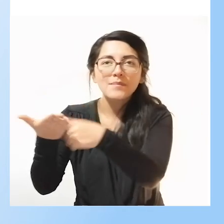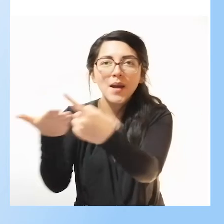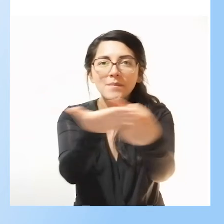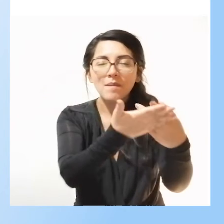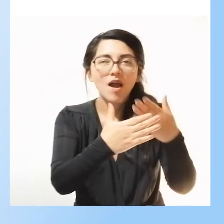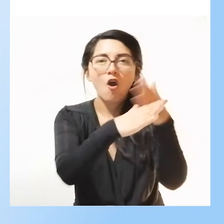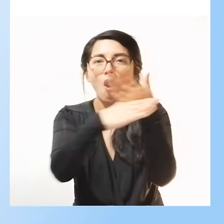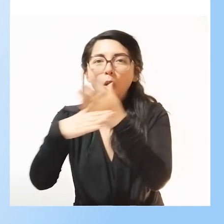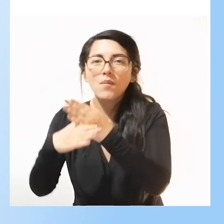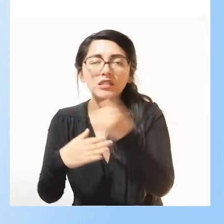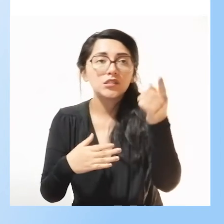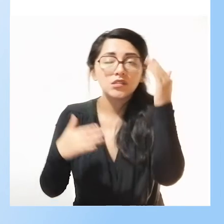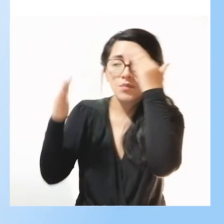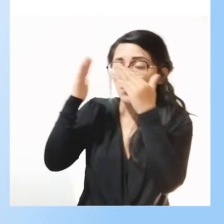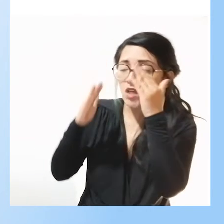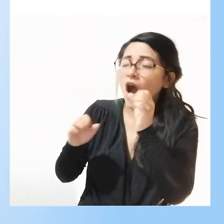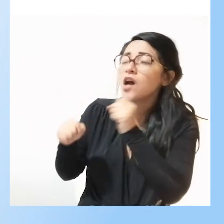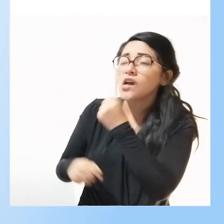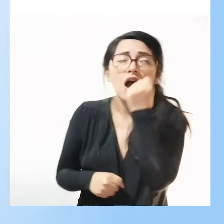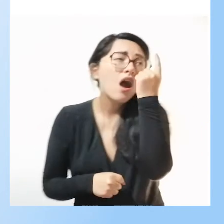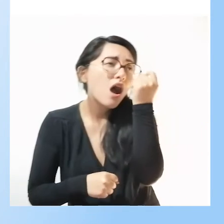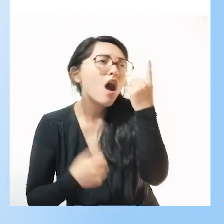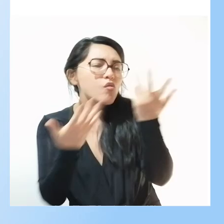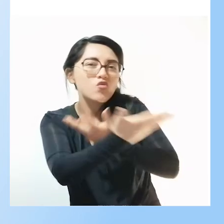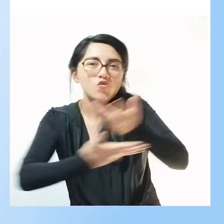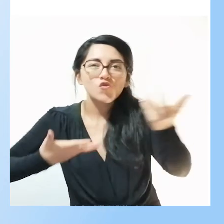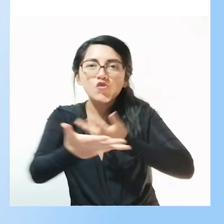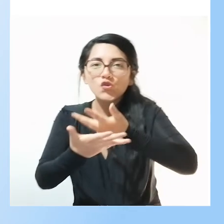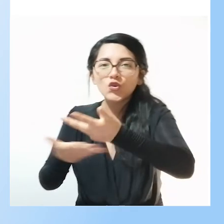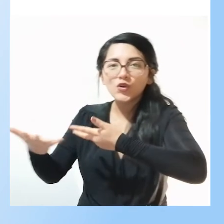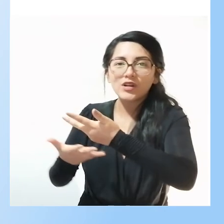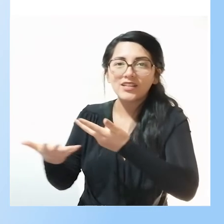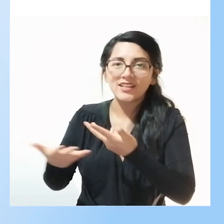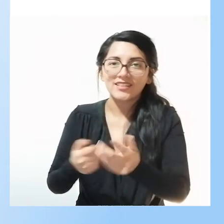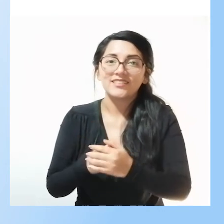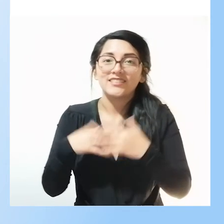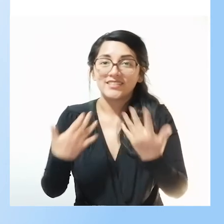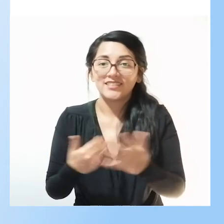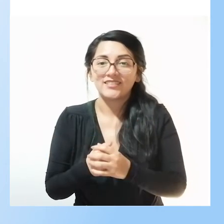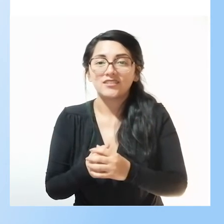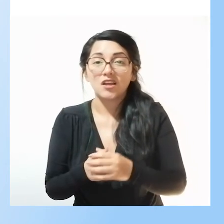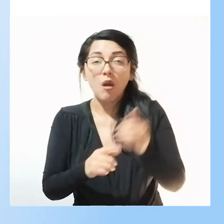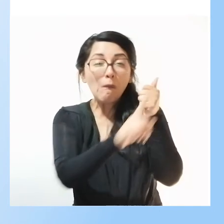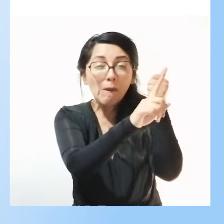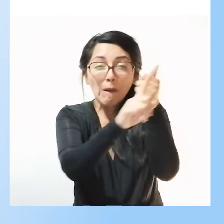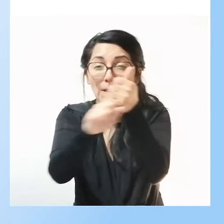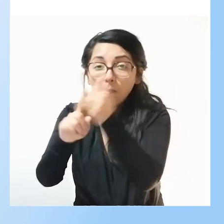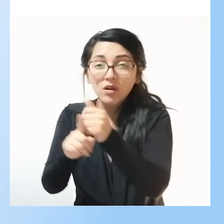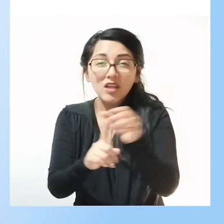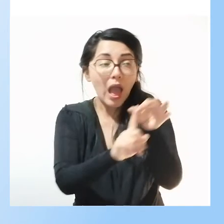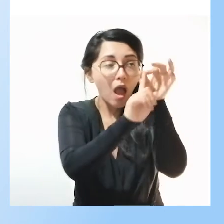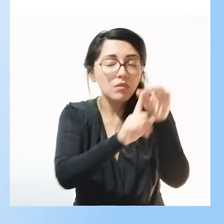sus preocupaciones y sin necesidad de que cada persona tenga que explicar su situación